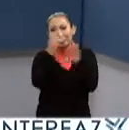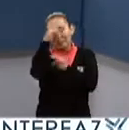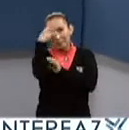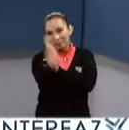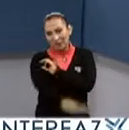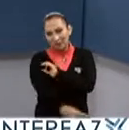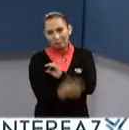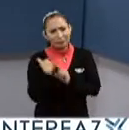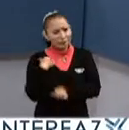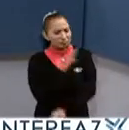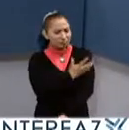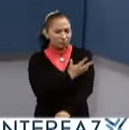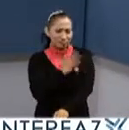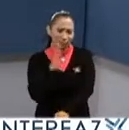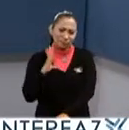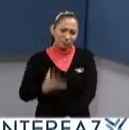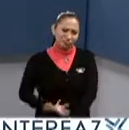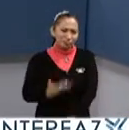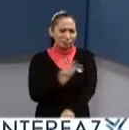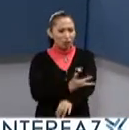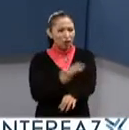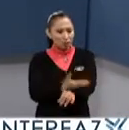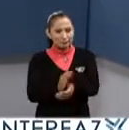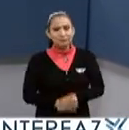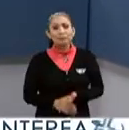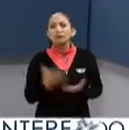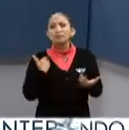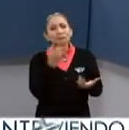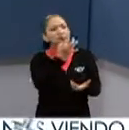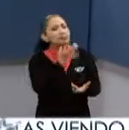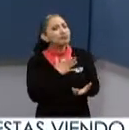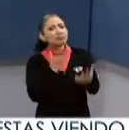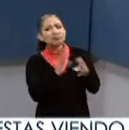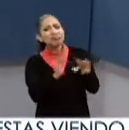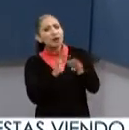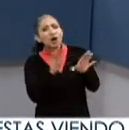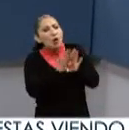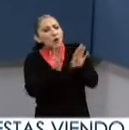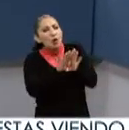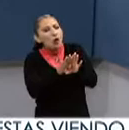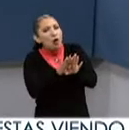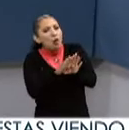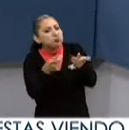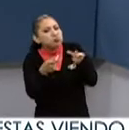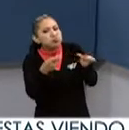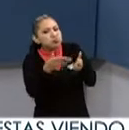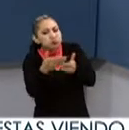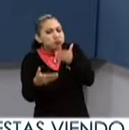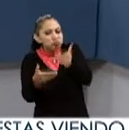gracias, un honor estar con ustedes. Pues primero platíquenos cómo va ya esta